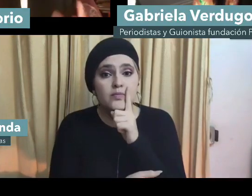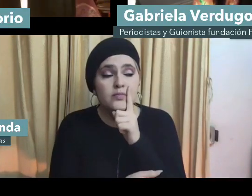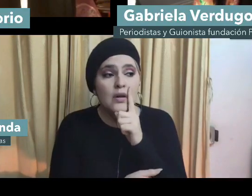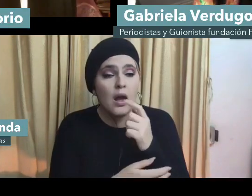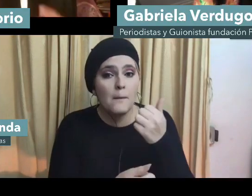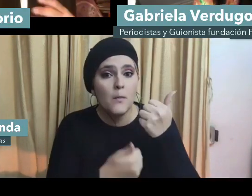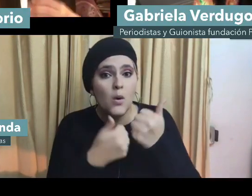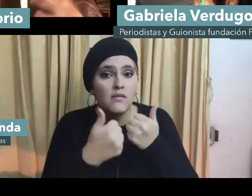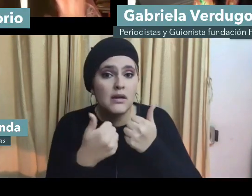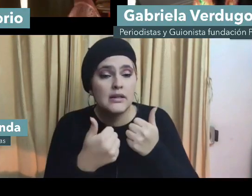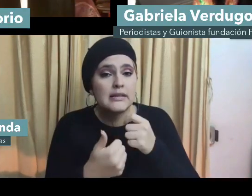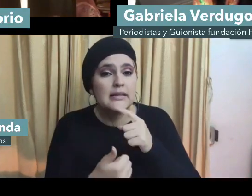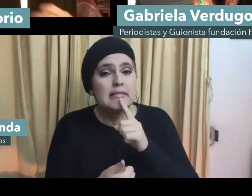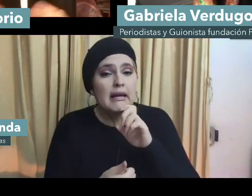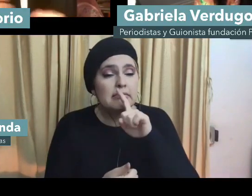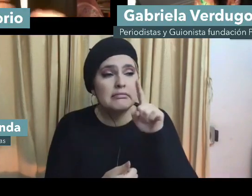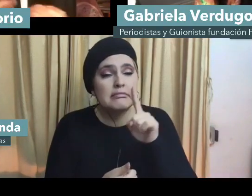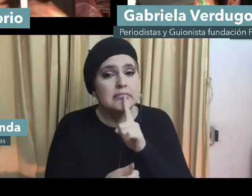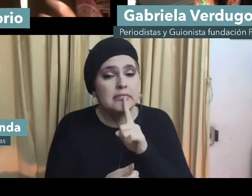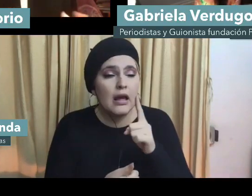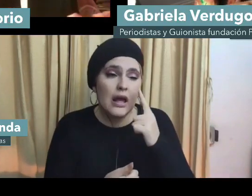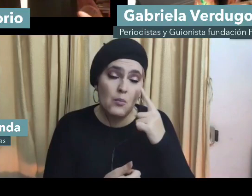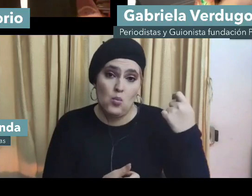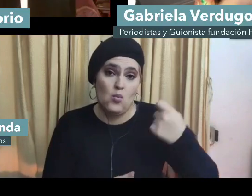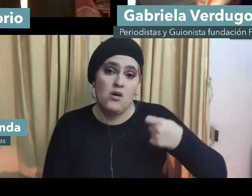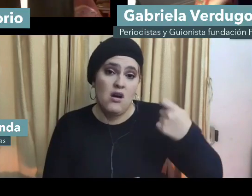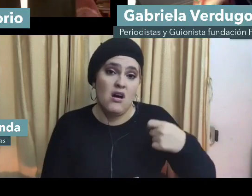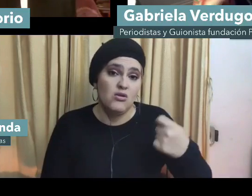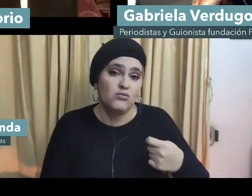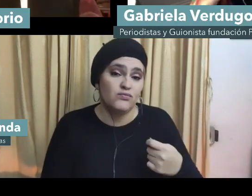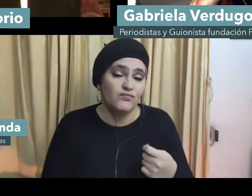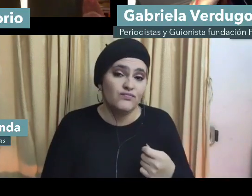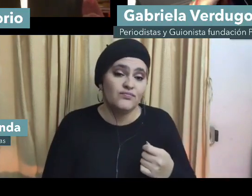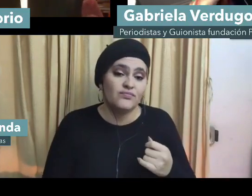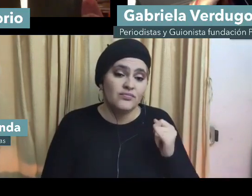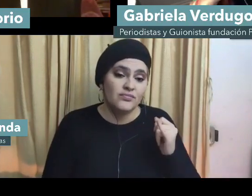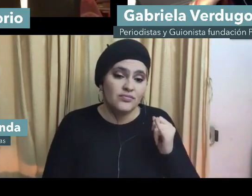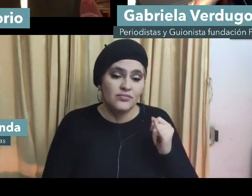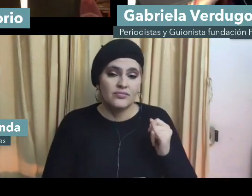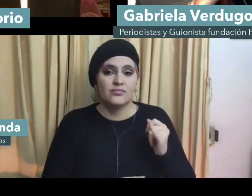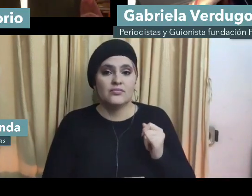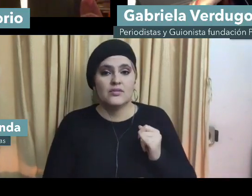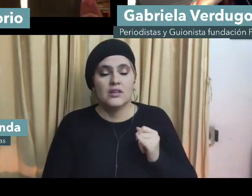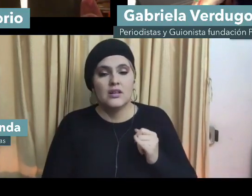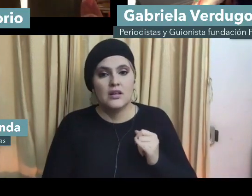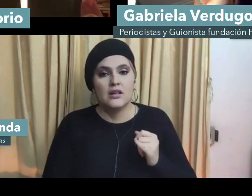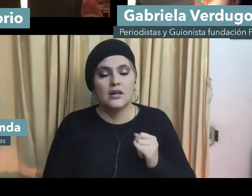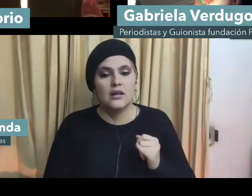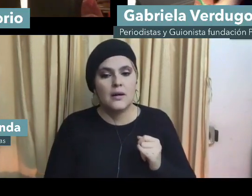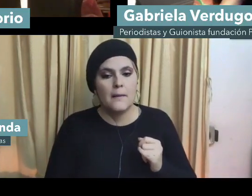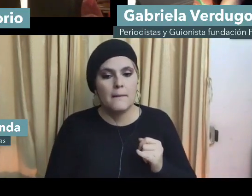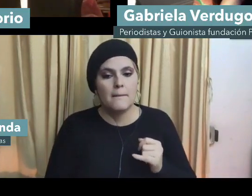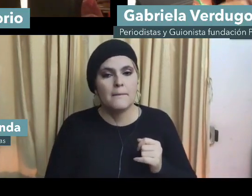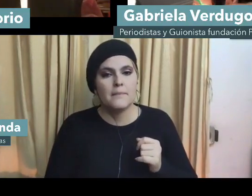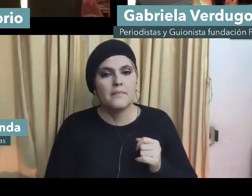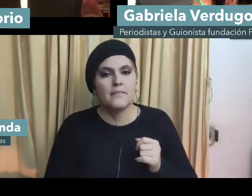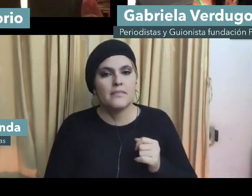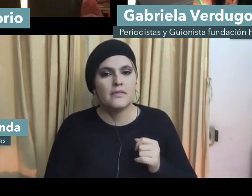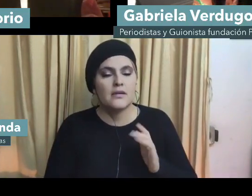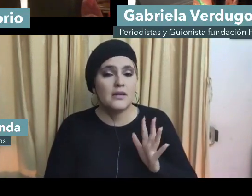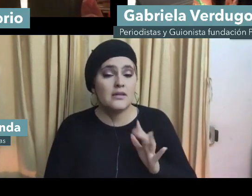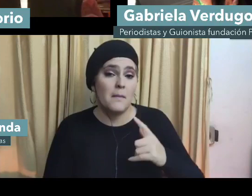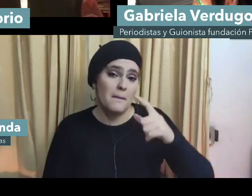buen test, que es muy caro, que existe, que digamos, tiene que ser gente muy